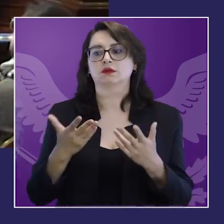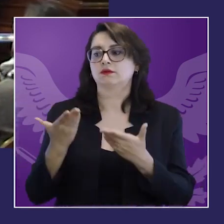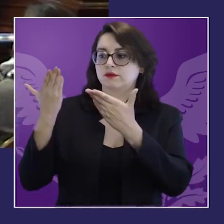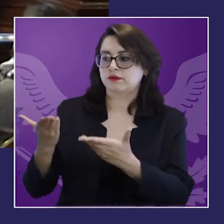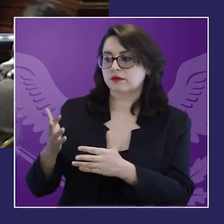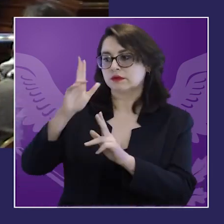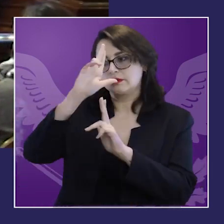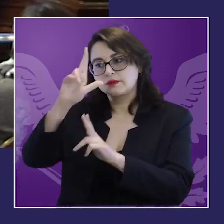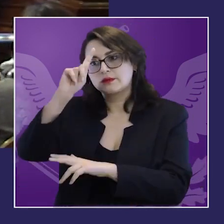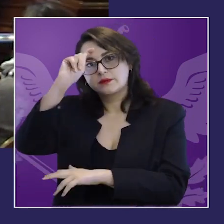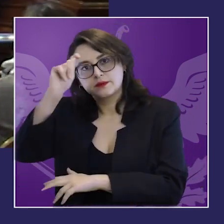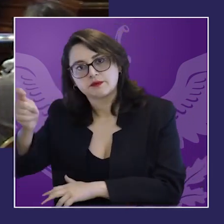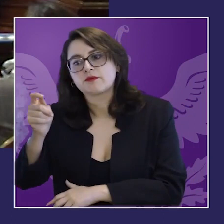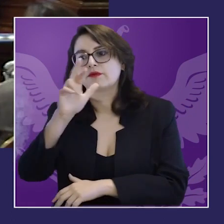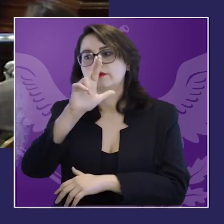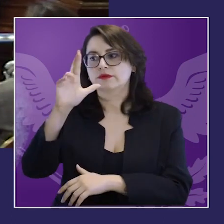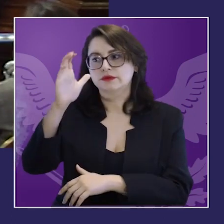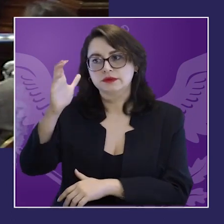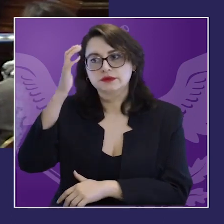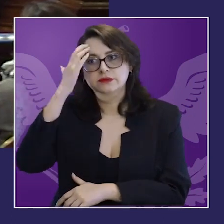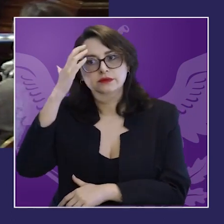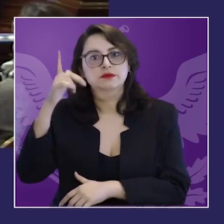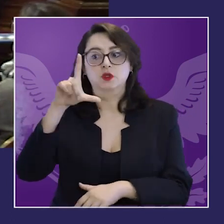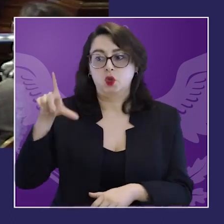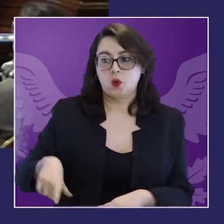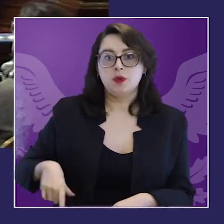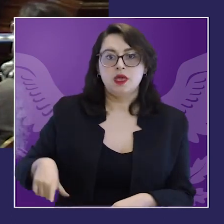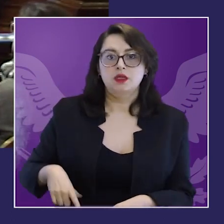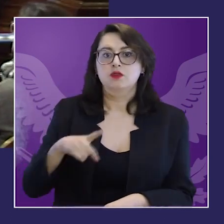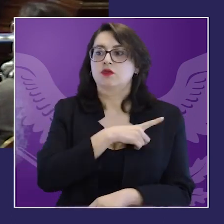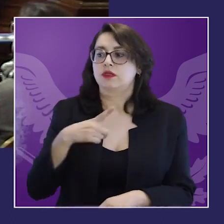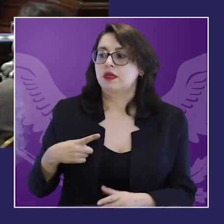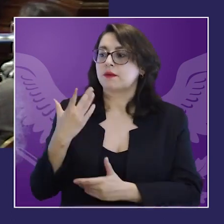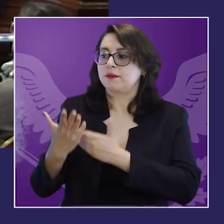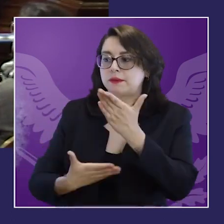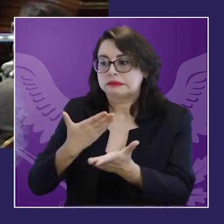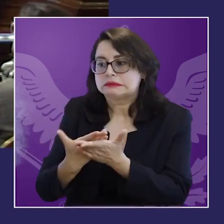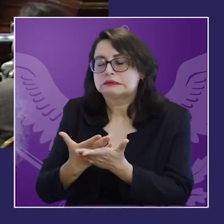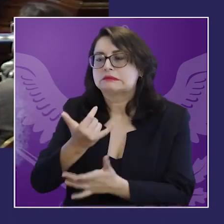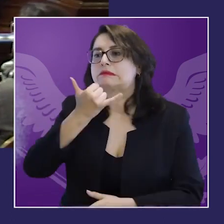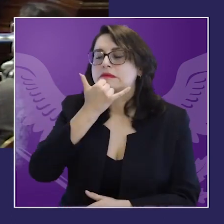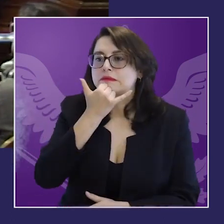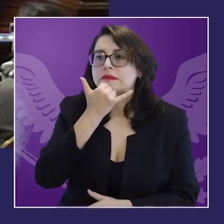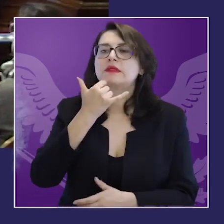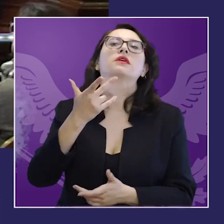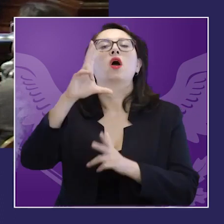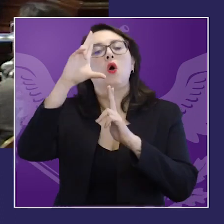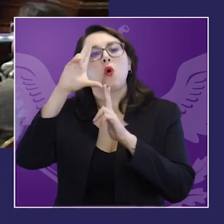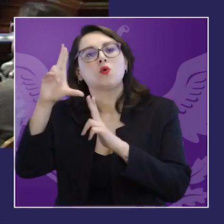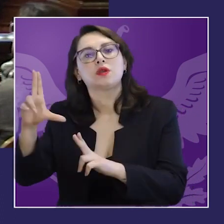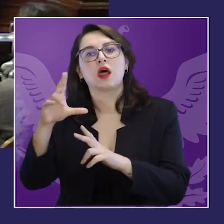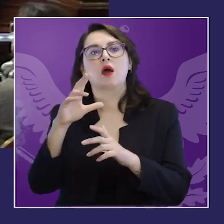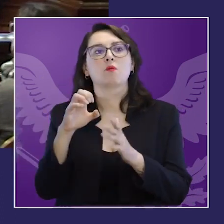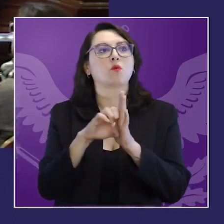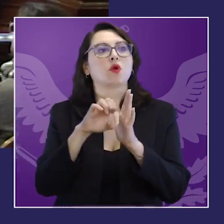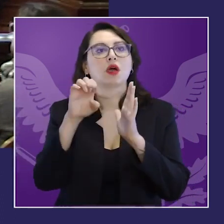la publicación de la sentencia, actos de reconocimiento de responsabilidad internacional del Estado, pero también